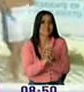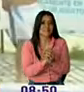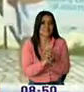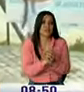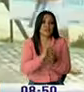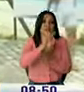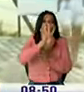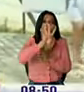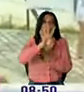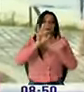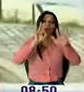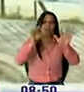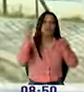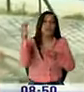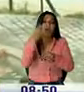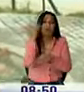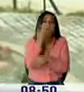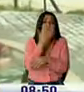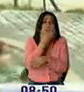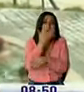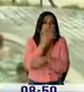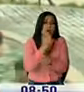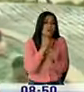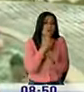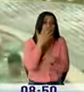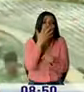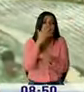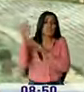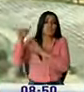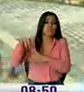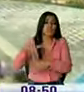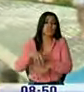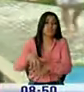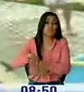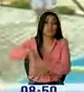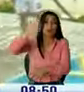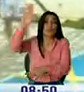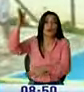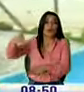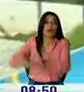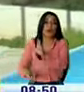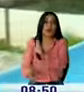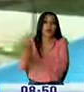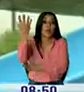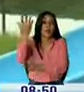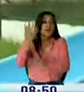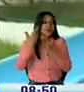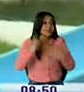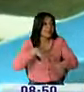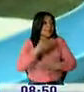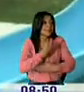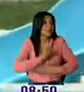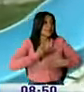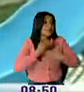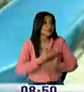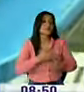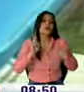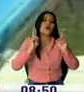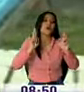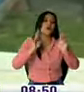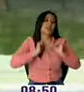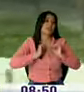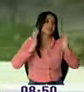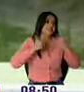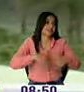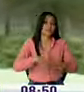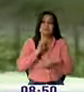grados de temperatura de la vertiente. Y esperamos pues que el público vaya satisfecho en este feriado. Así me decía, 48